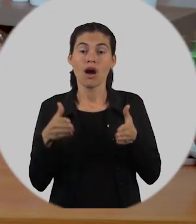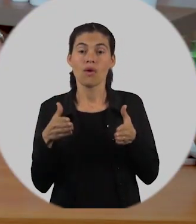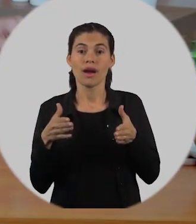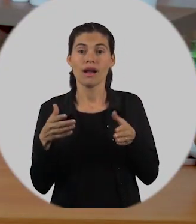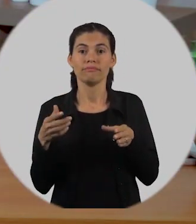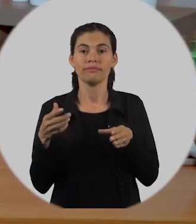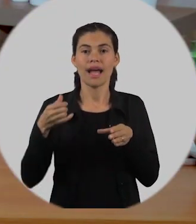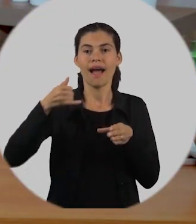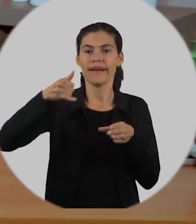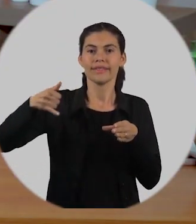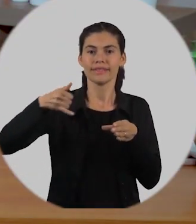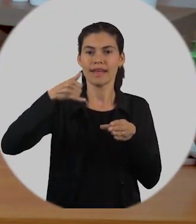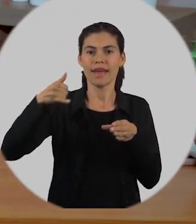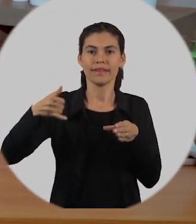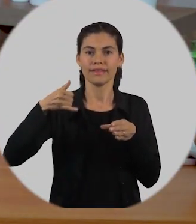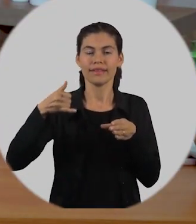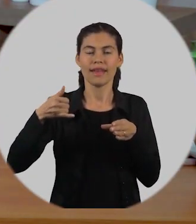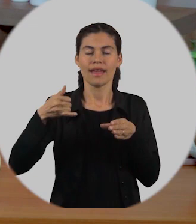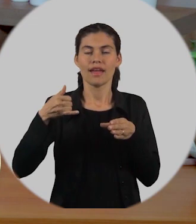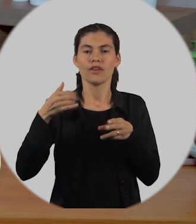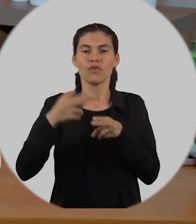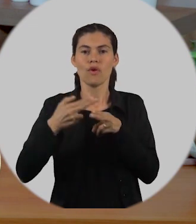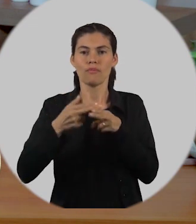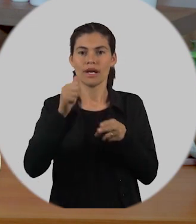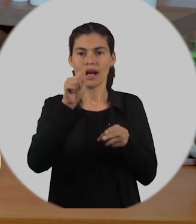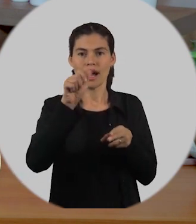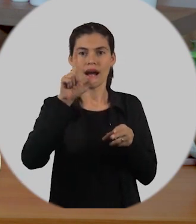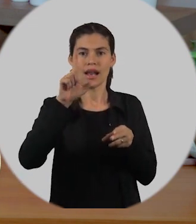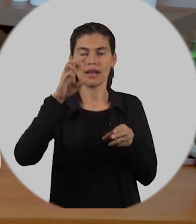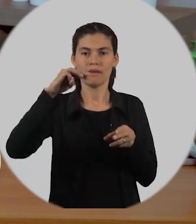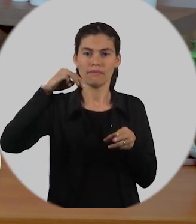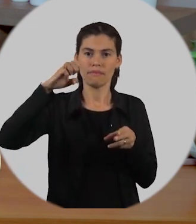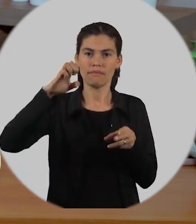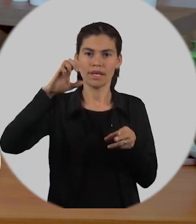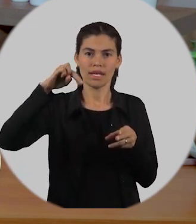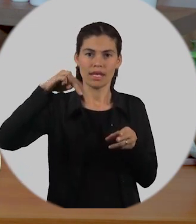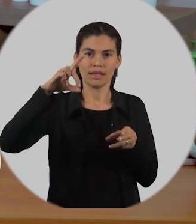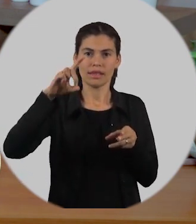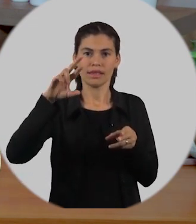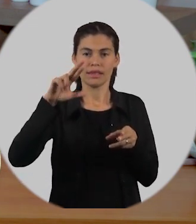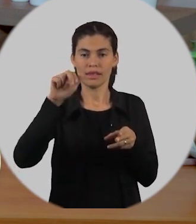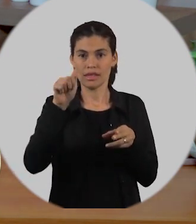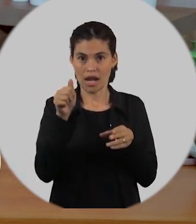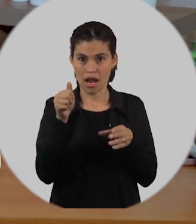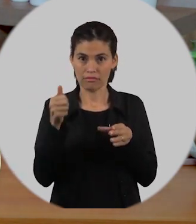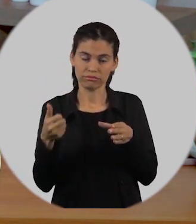vamos a agregar nuestro aceite de almendras, que actúa en este caso como un emoliente.